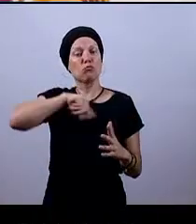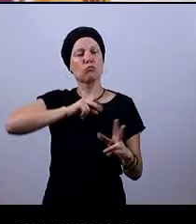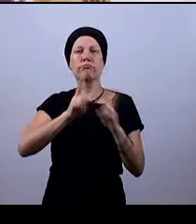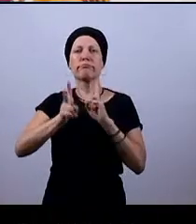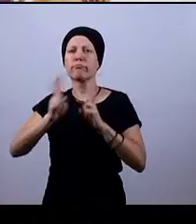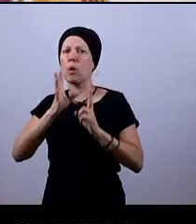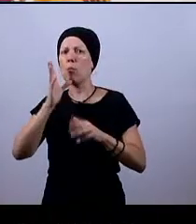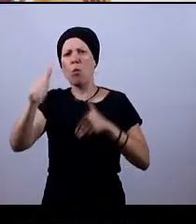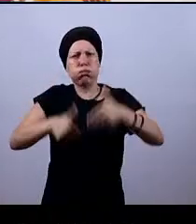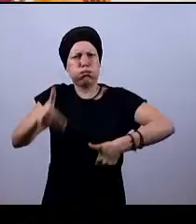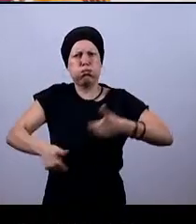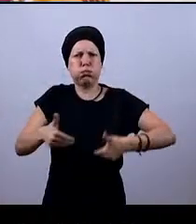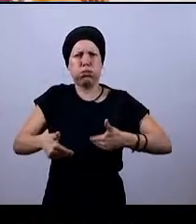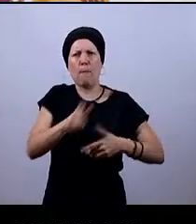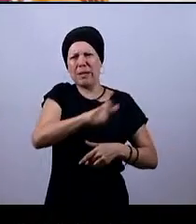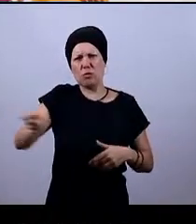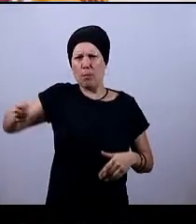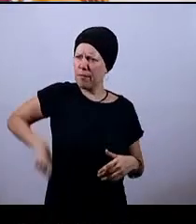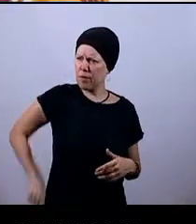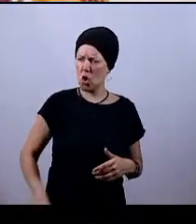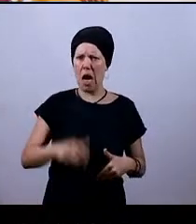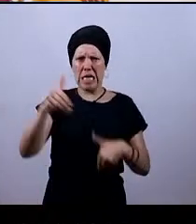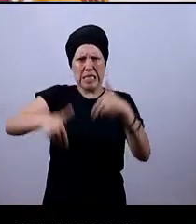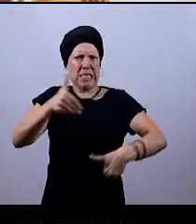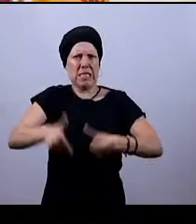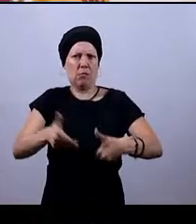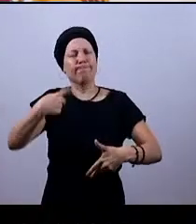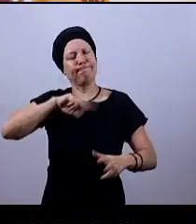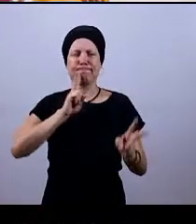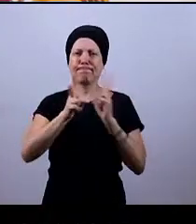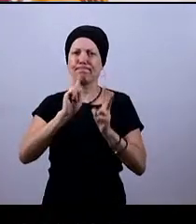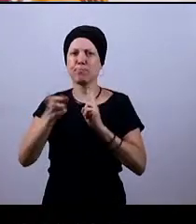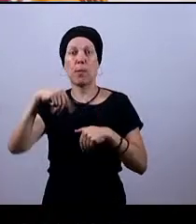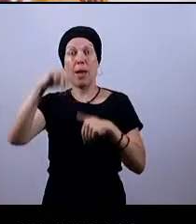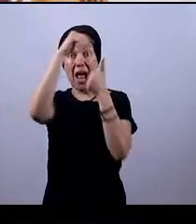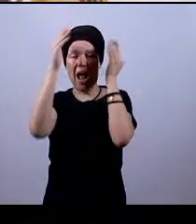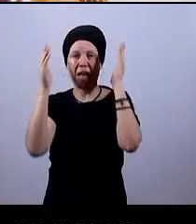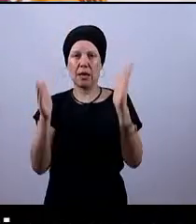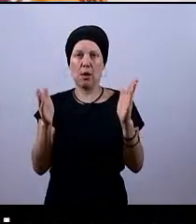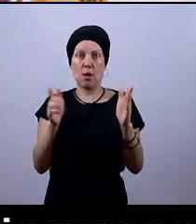una demanda de estos profesionales y mejoramos la atención